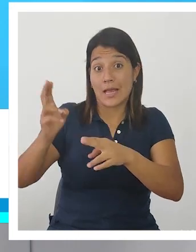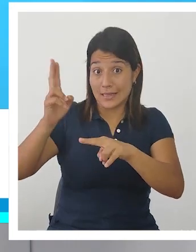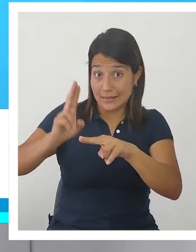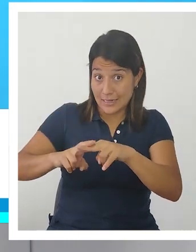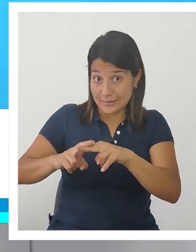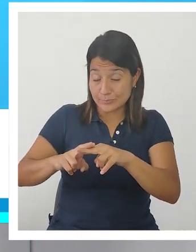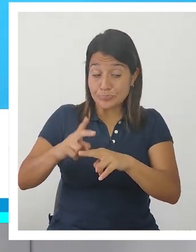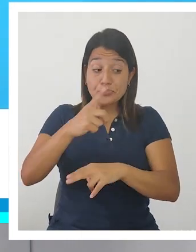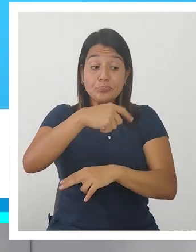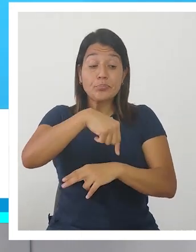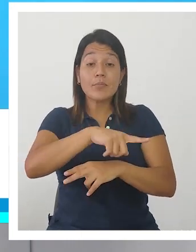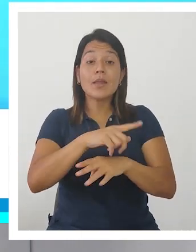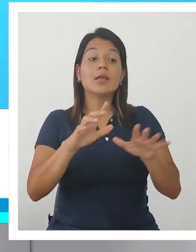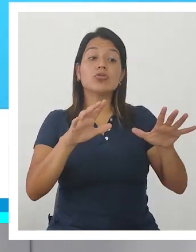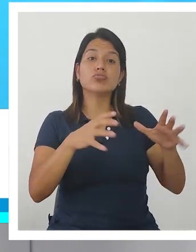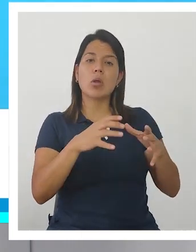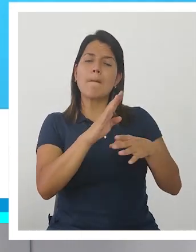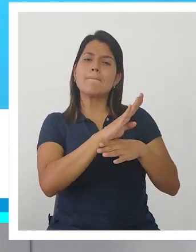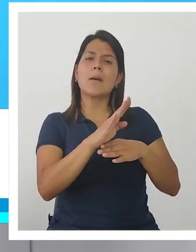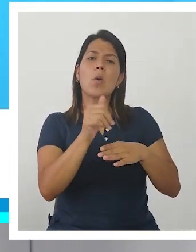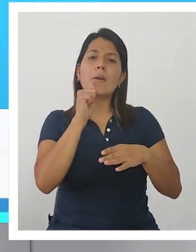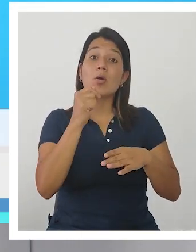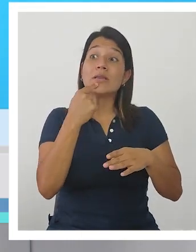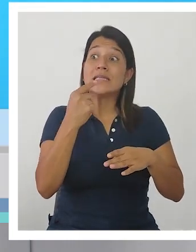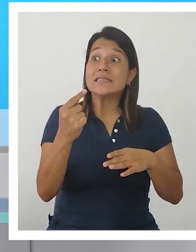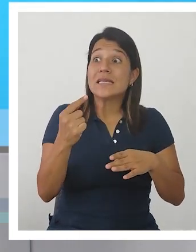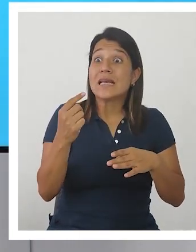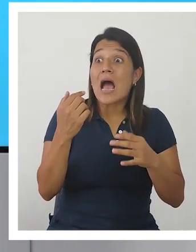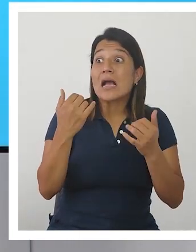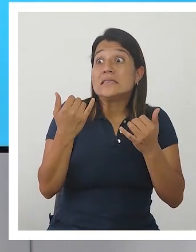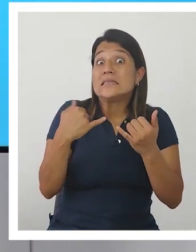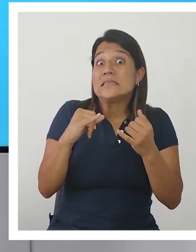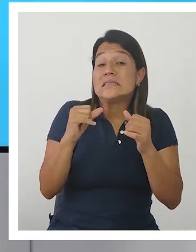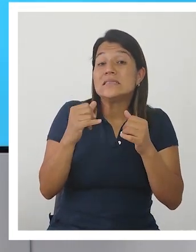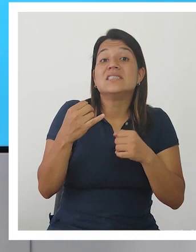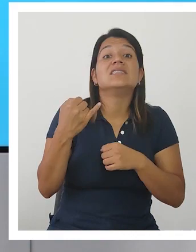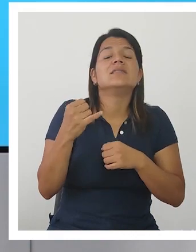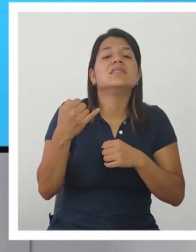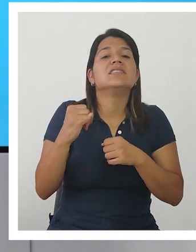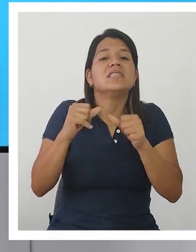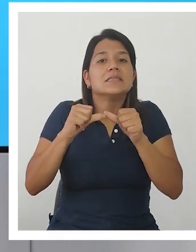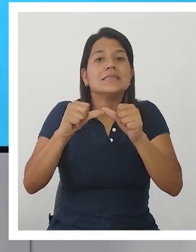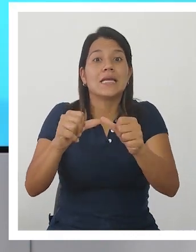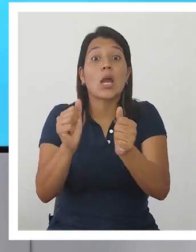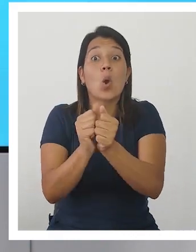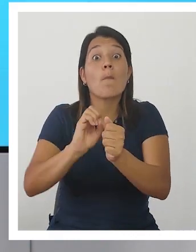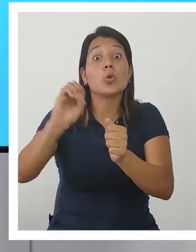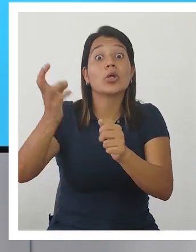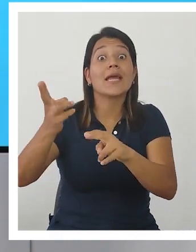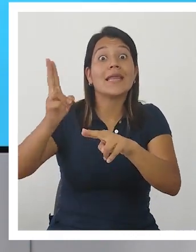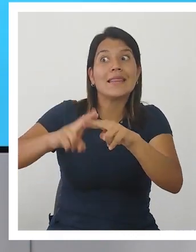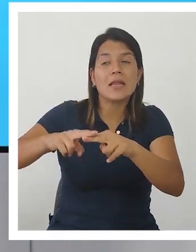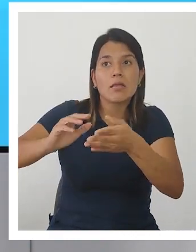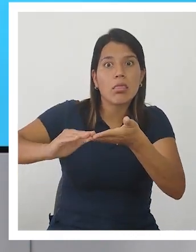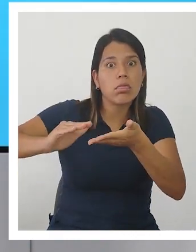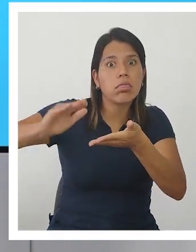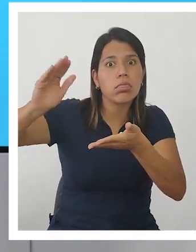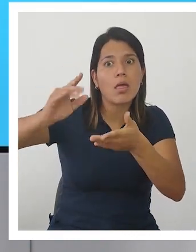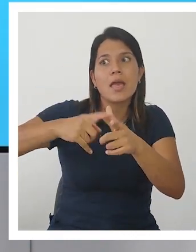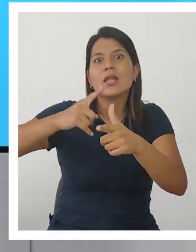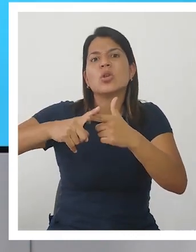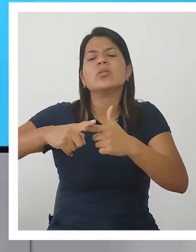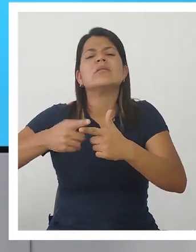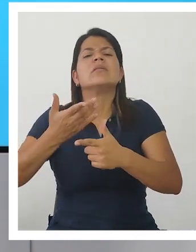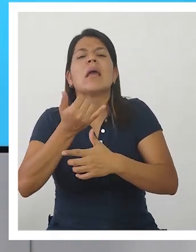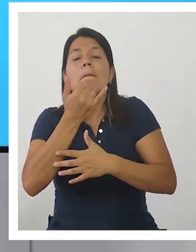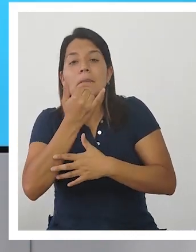el tener tasas de interés altas hace que se genere incertidumbre, entre personas que podrían utilizar